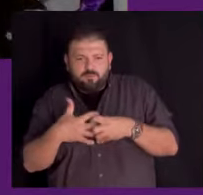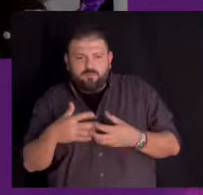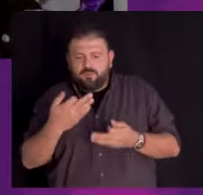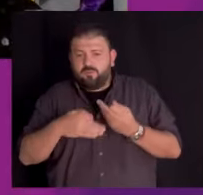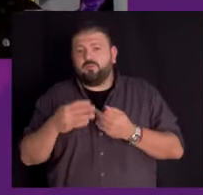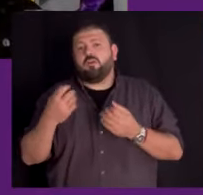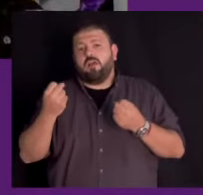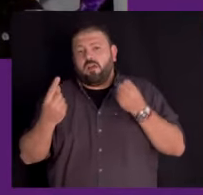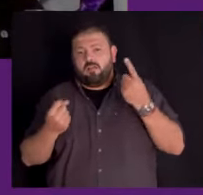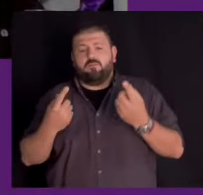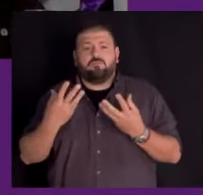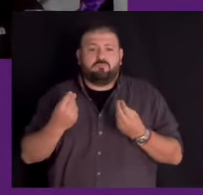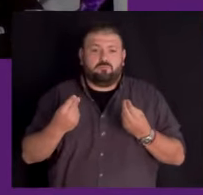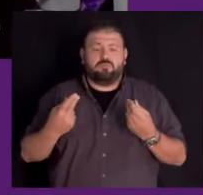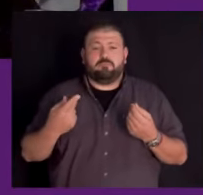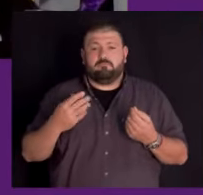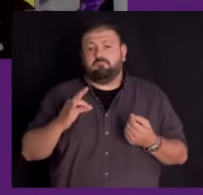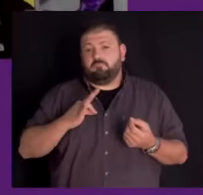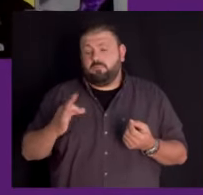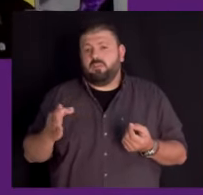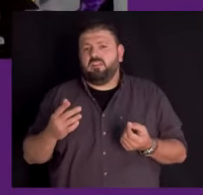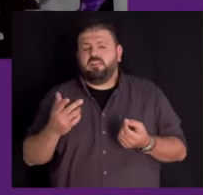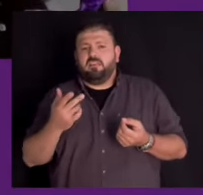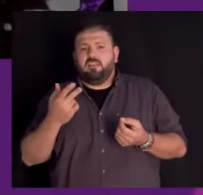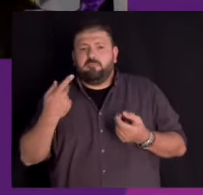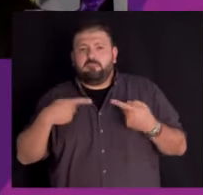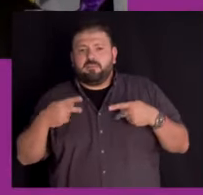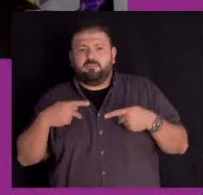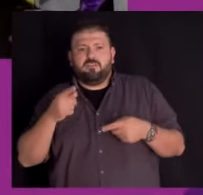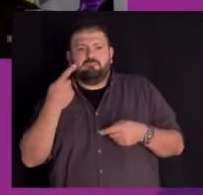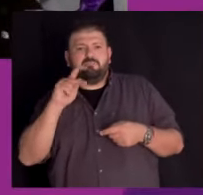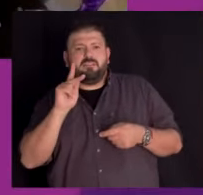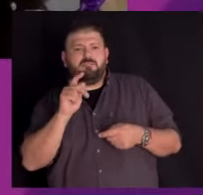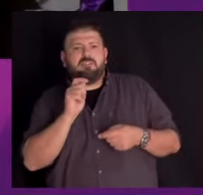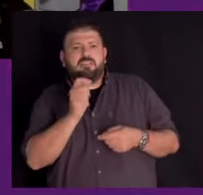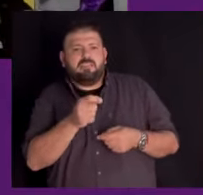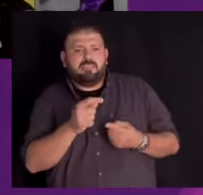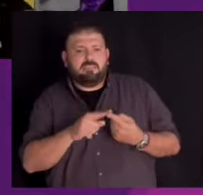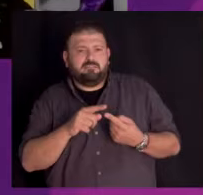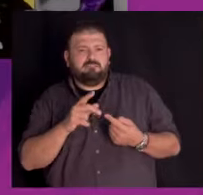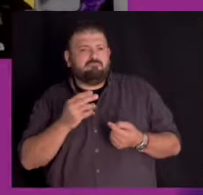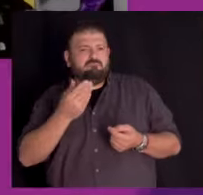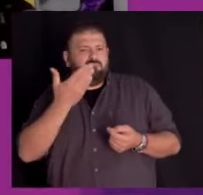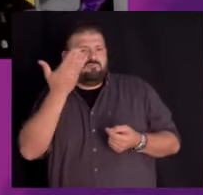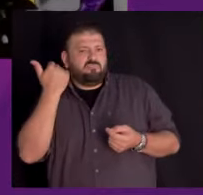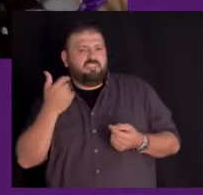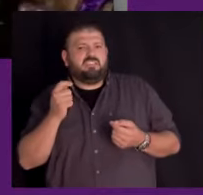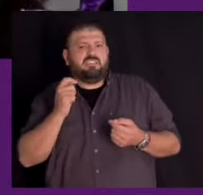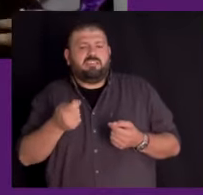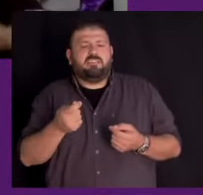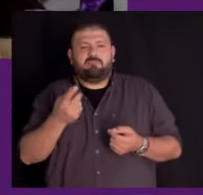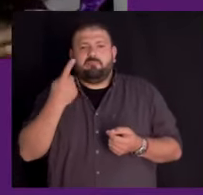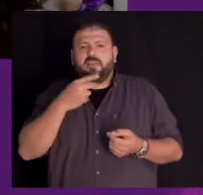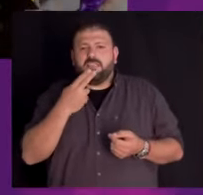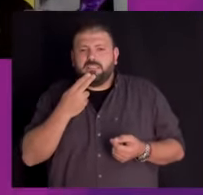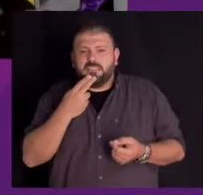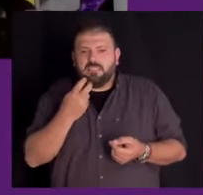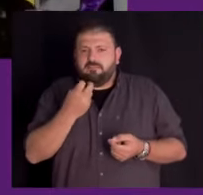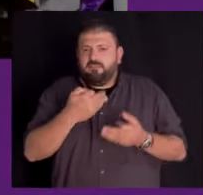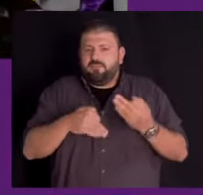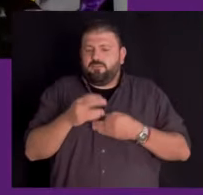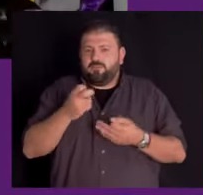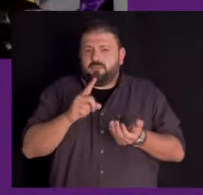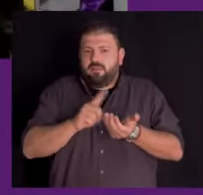ser, donde digamos, pero ¿y qué es? ¿Qué significa? ¿Qué es esa parte de mi cuerpo? ¿O son varias? ¿Es